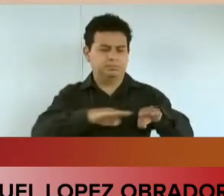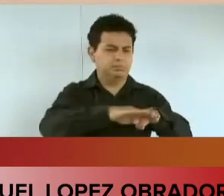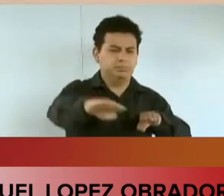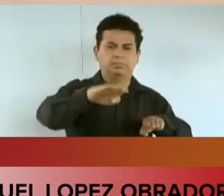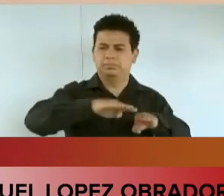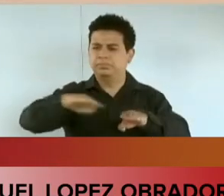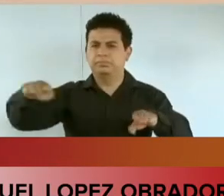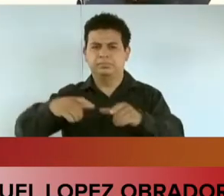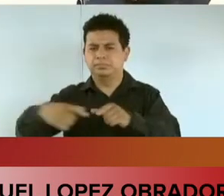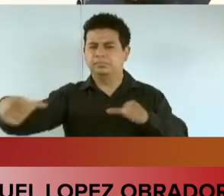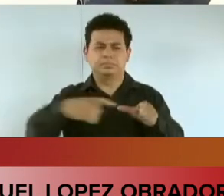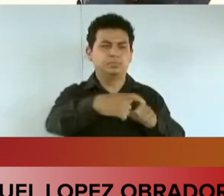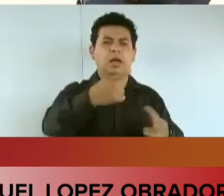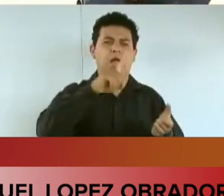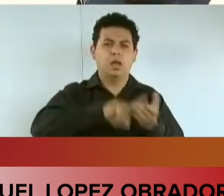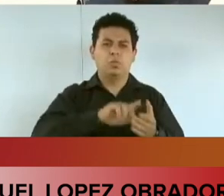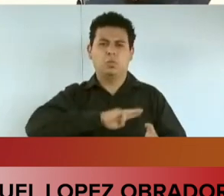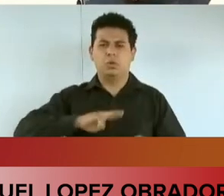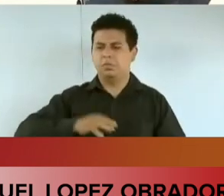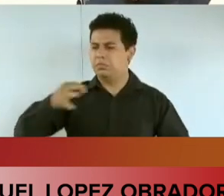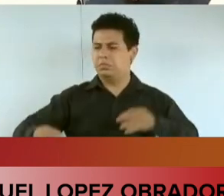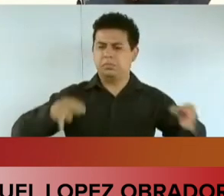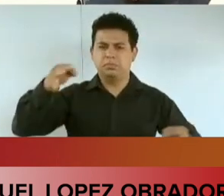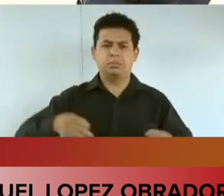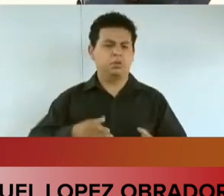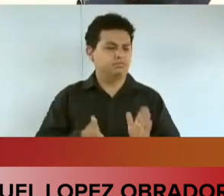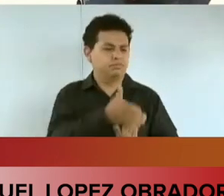cabeceras municipales en Oaxaca.